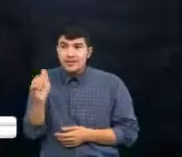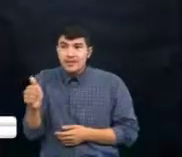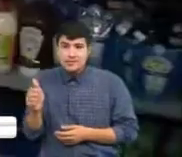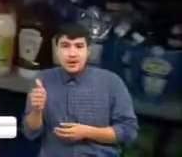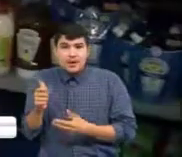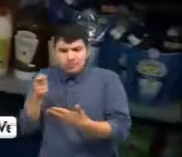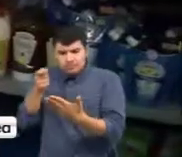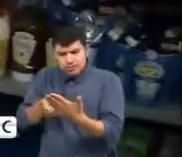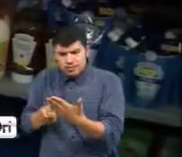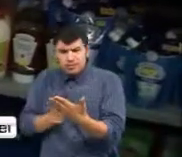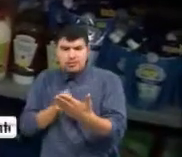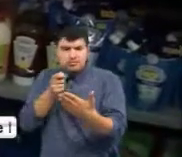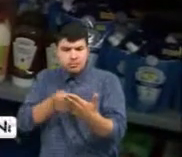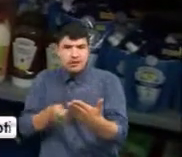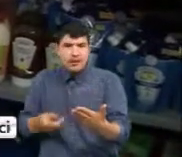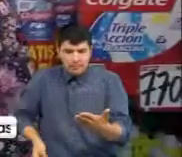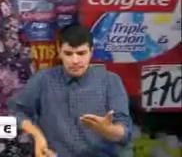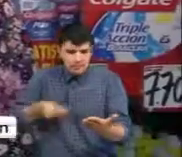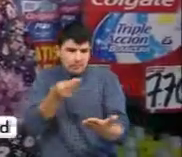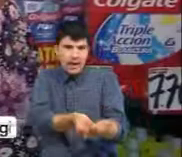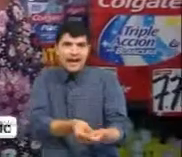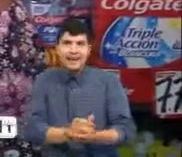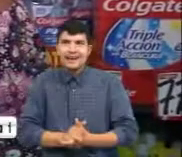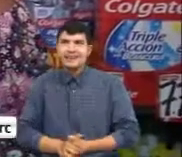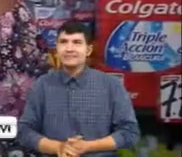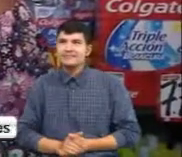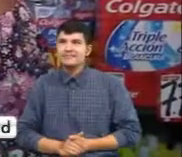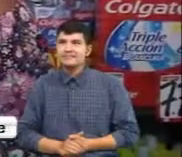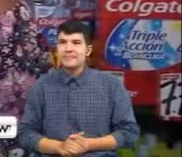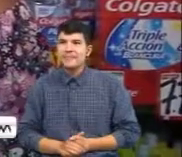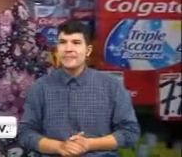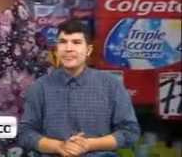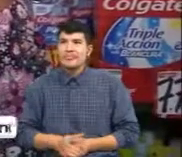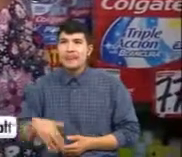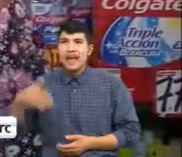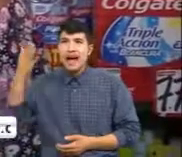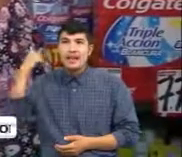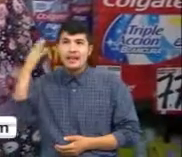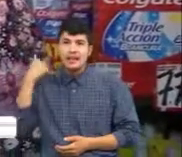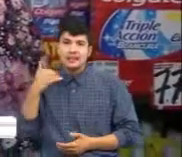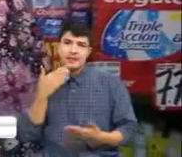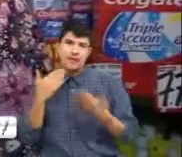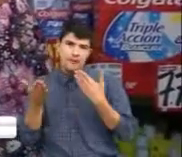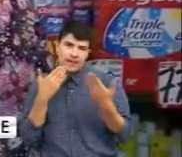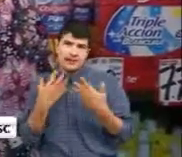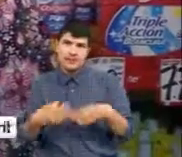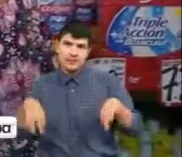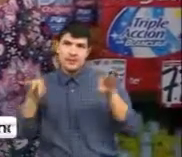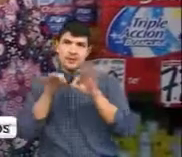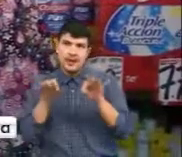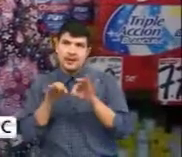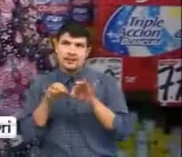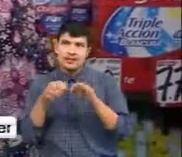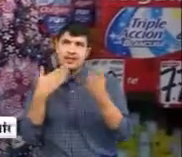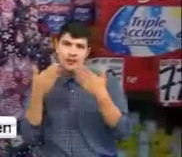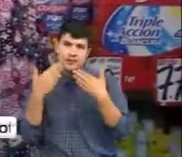y cobran sus compras. Bueno, en principio pues la confianza es un valor que imprime